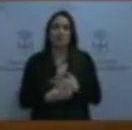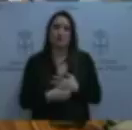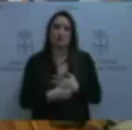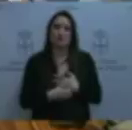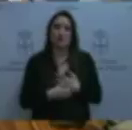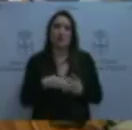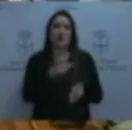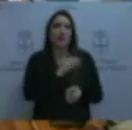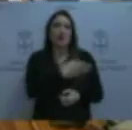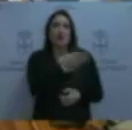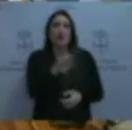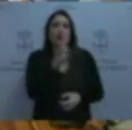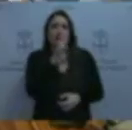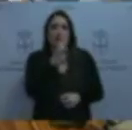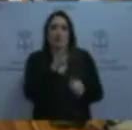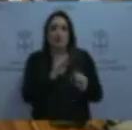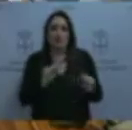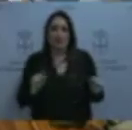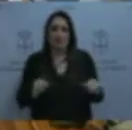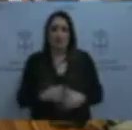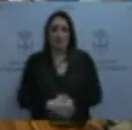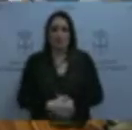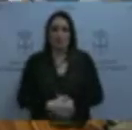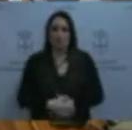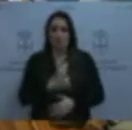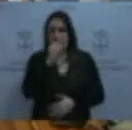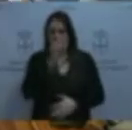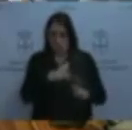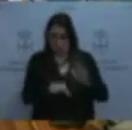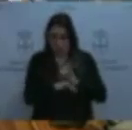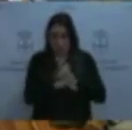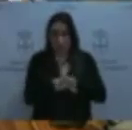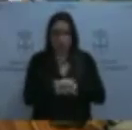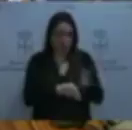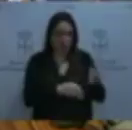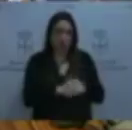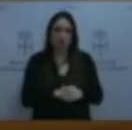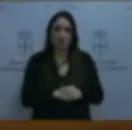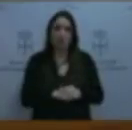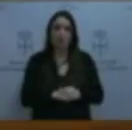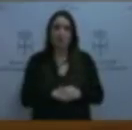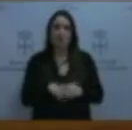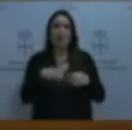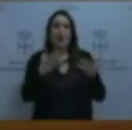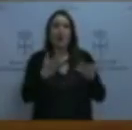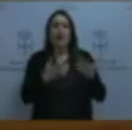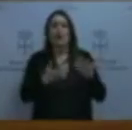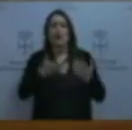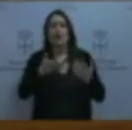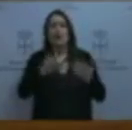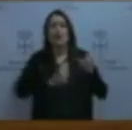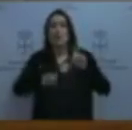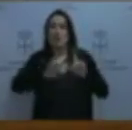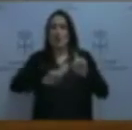Señoría, silencio. Bueno, continúo. Prosiga. Había un importante cuello de botella, que era el